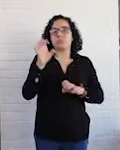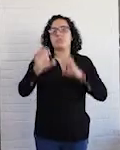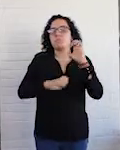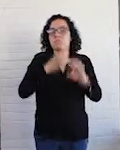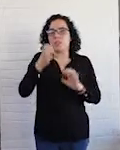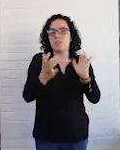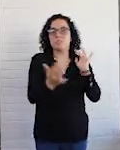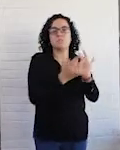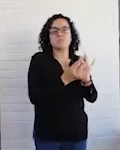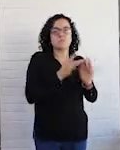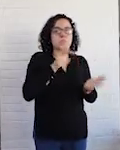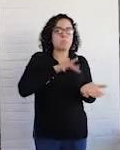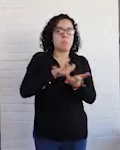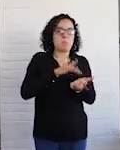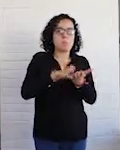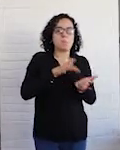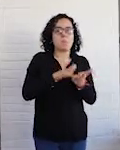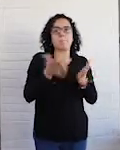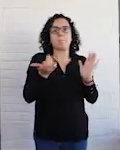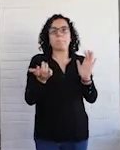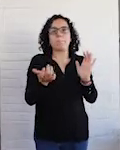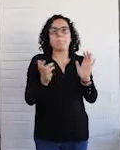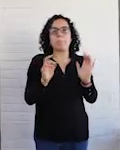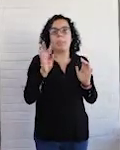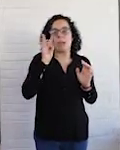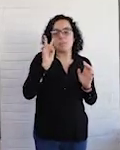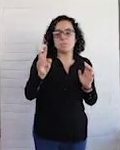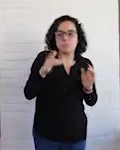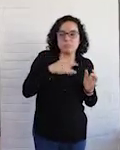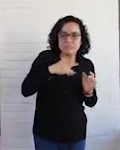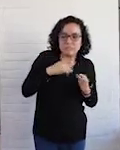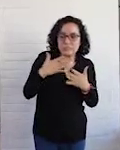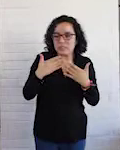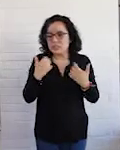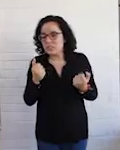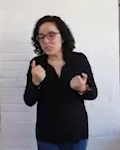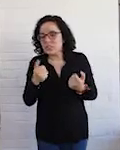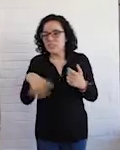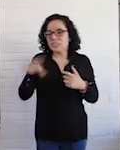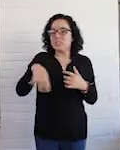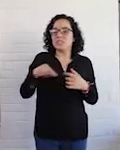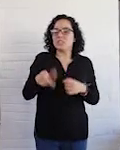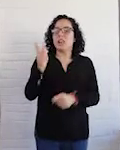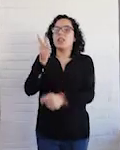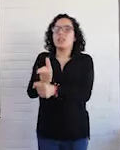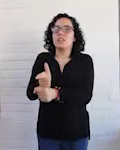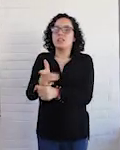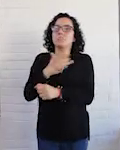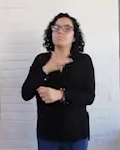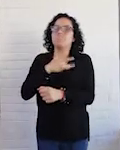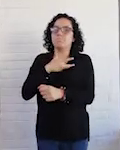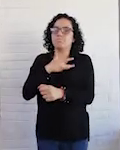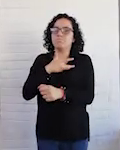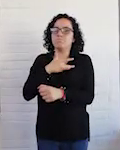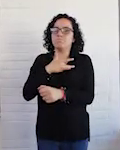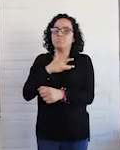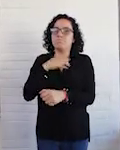causa, y si aunque no se le ve el corazón a simple vista, hay que encontrarle el corazón a la